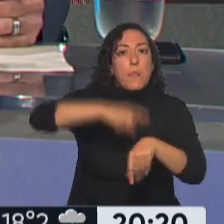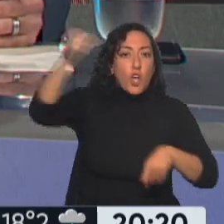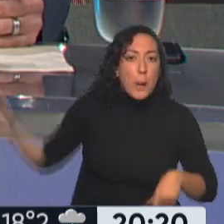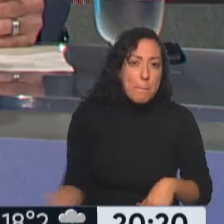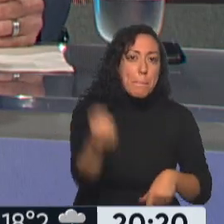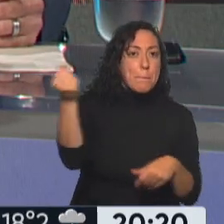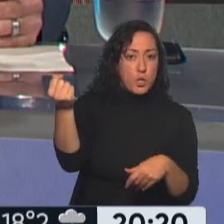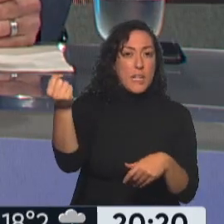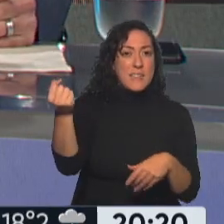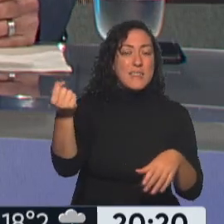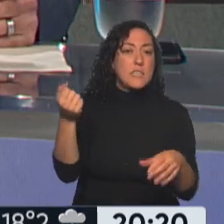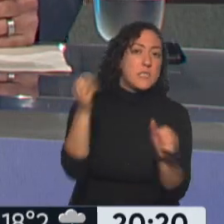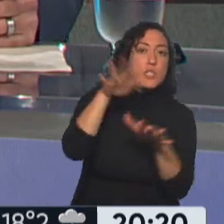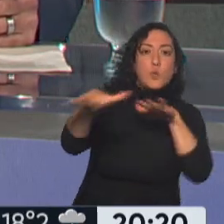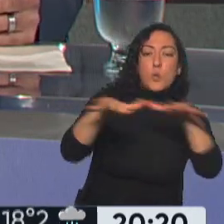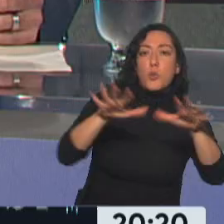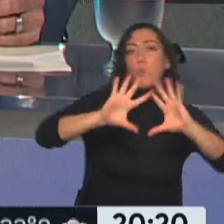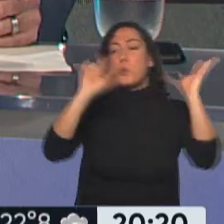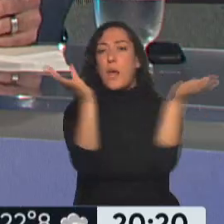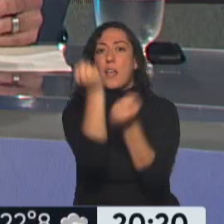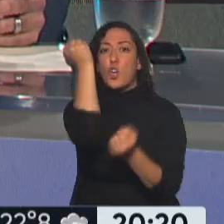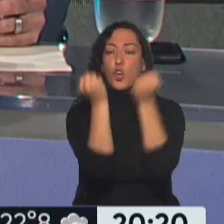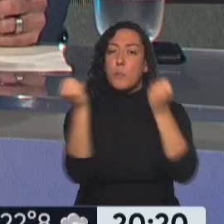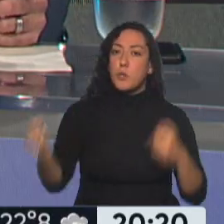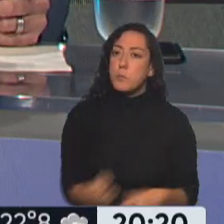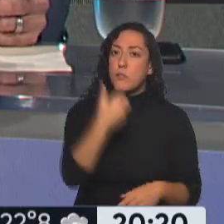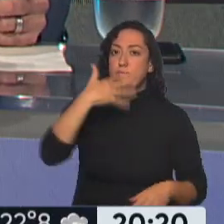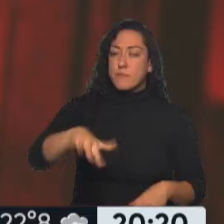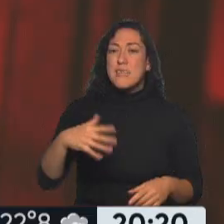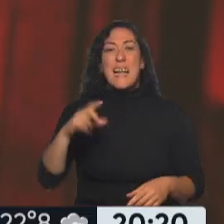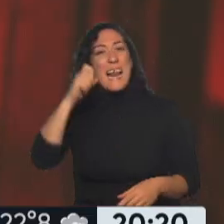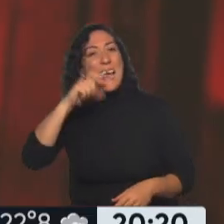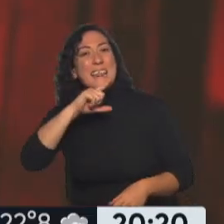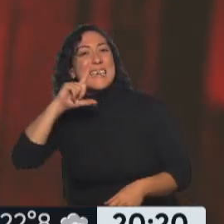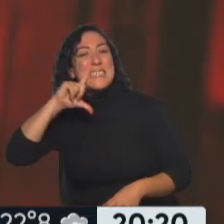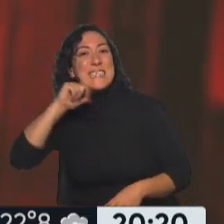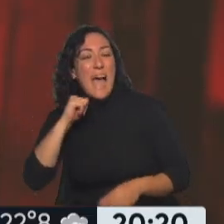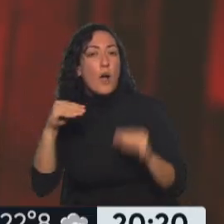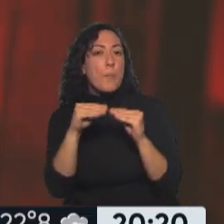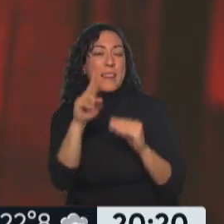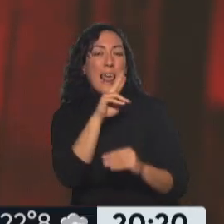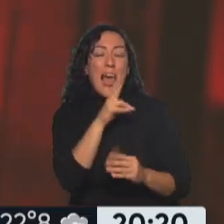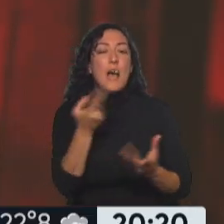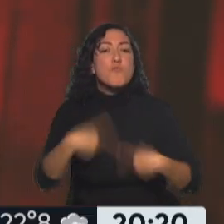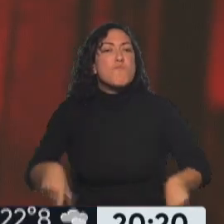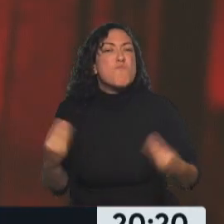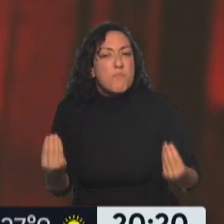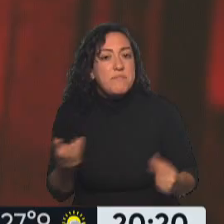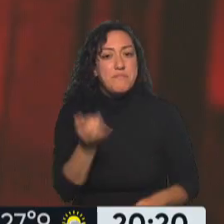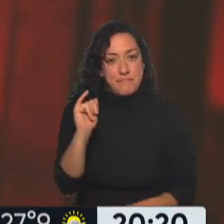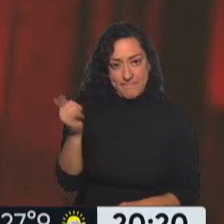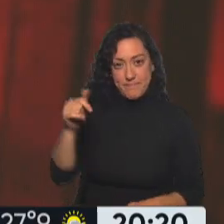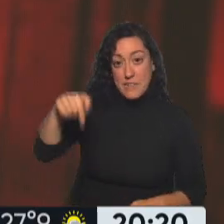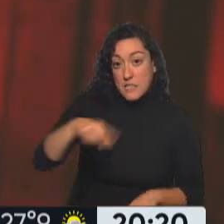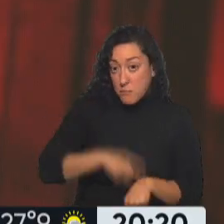para pintar este panorama económico mundial. Leticia, ¿cuáles son las novedades? Así es, Flor, Pablo. En este momento